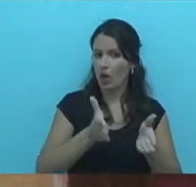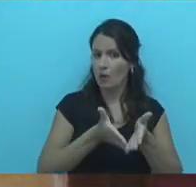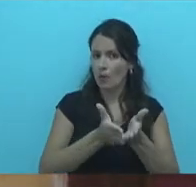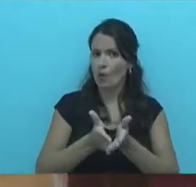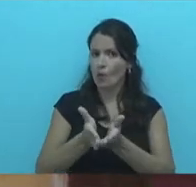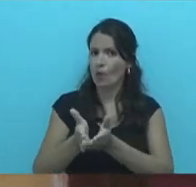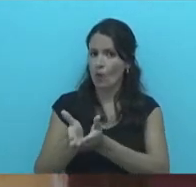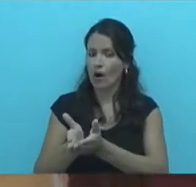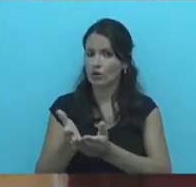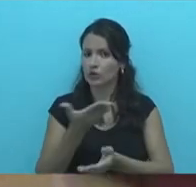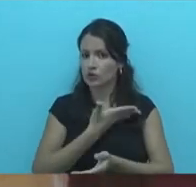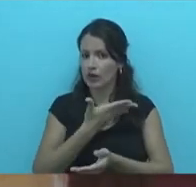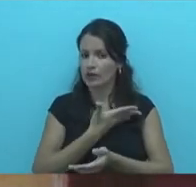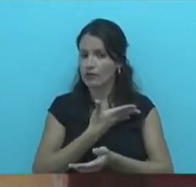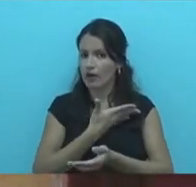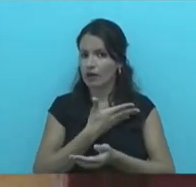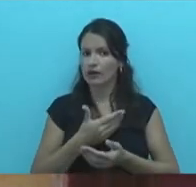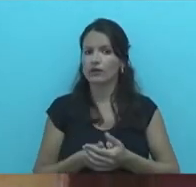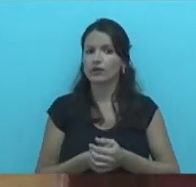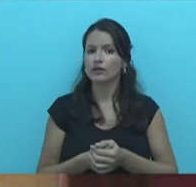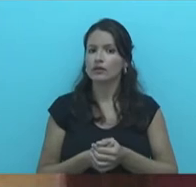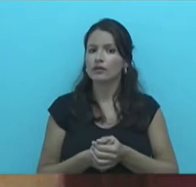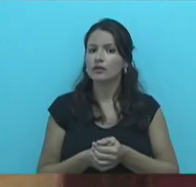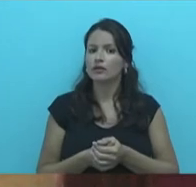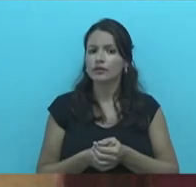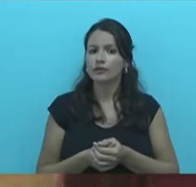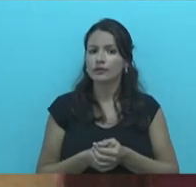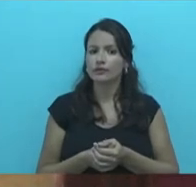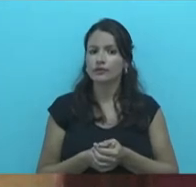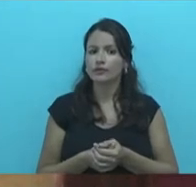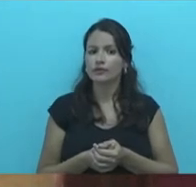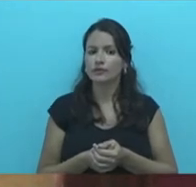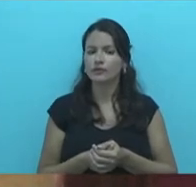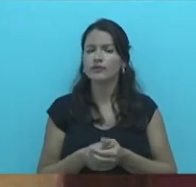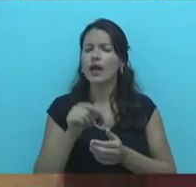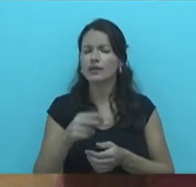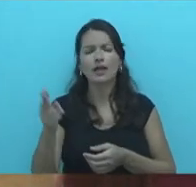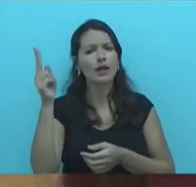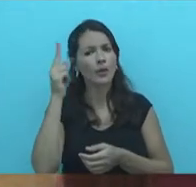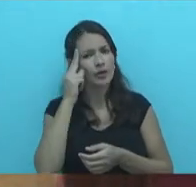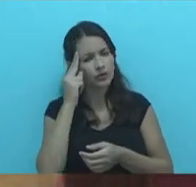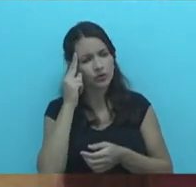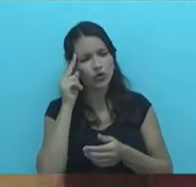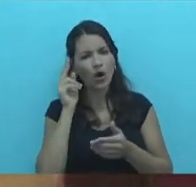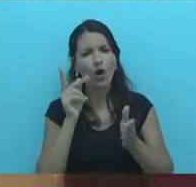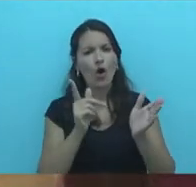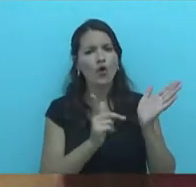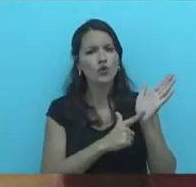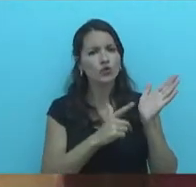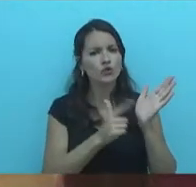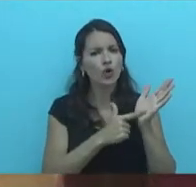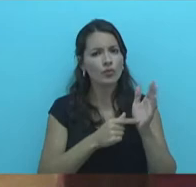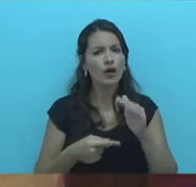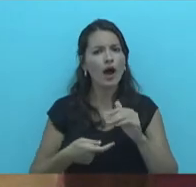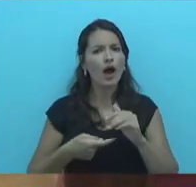y bienes, de acuerdo, se siguieron las normas antilavado de dinero, tanto nacionales